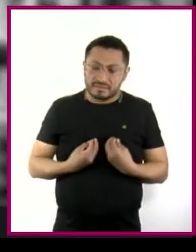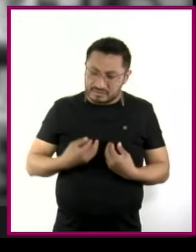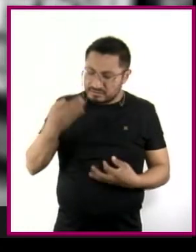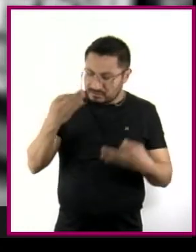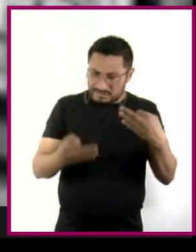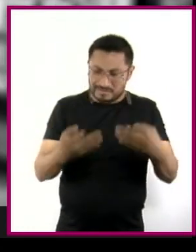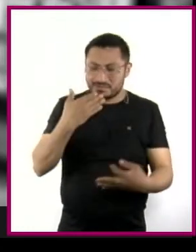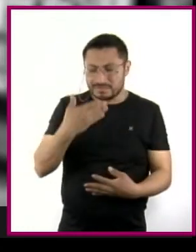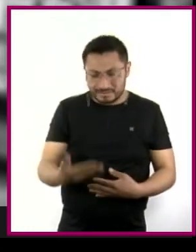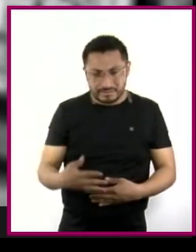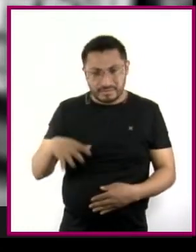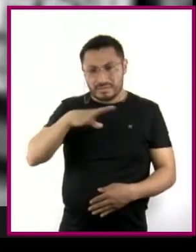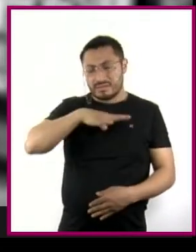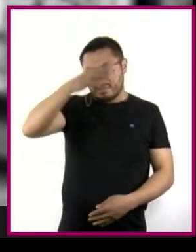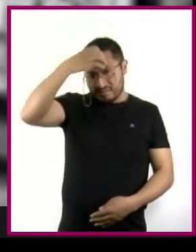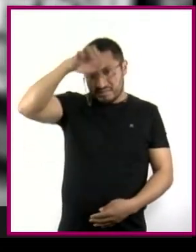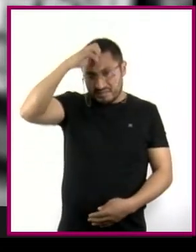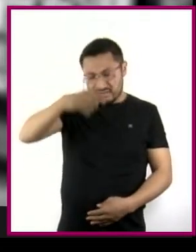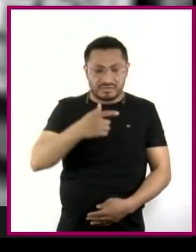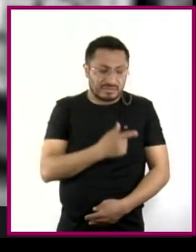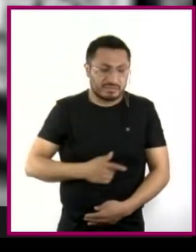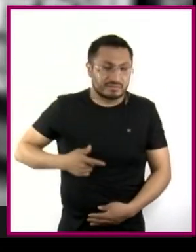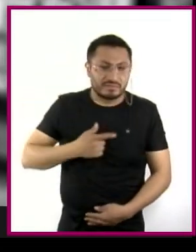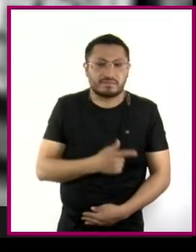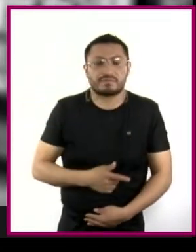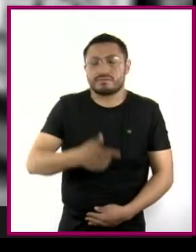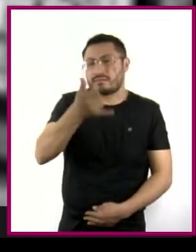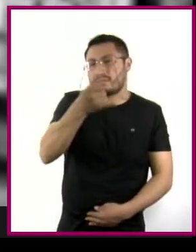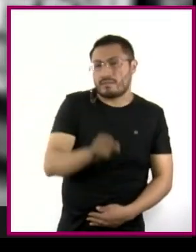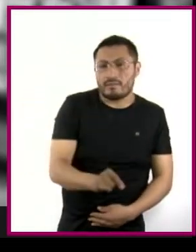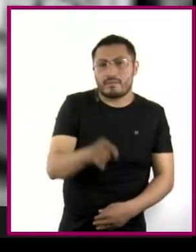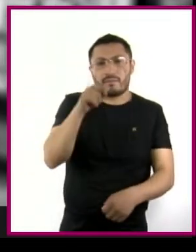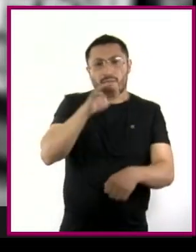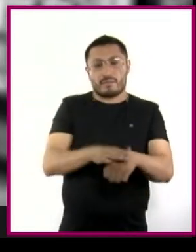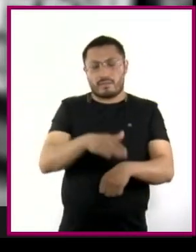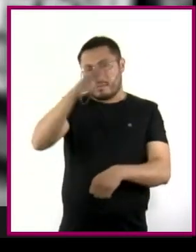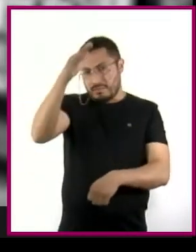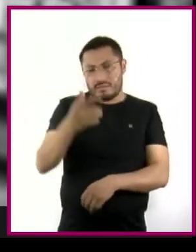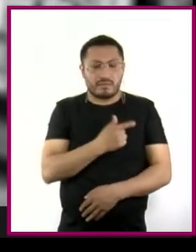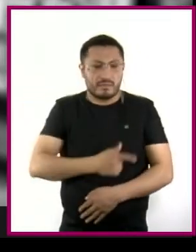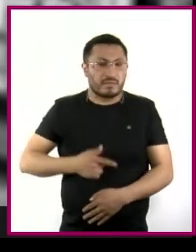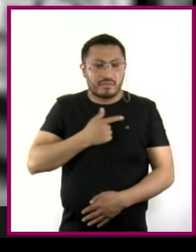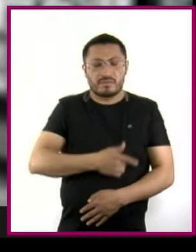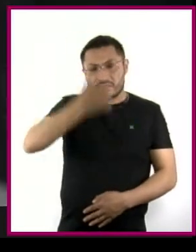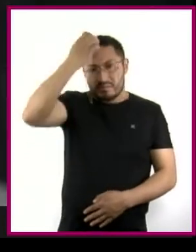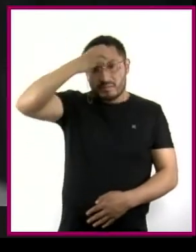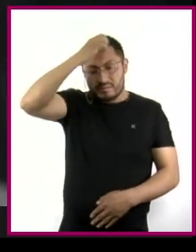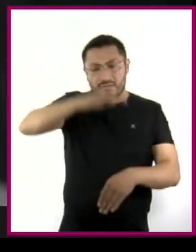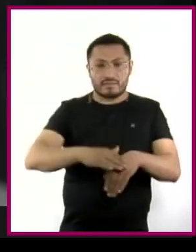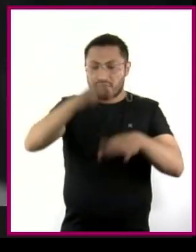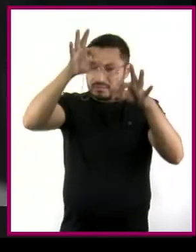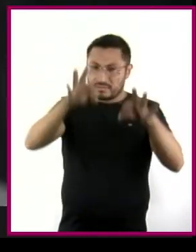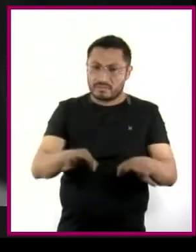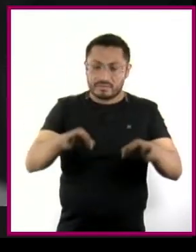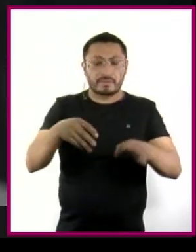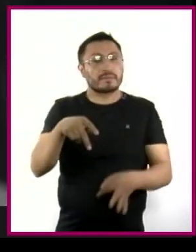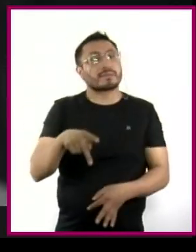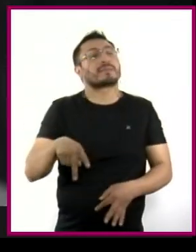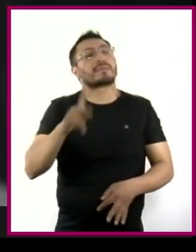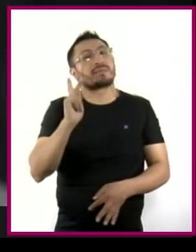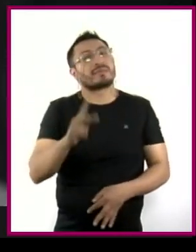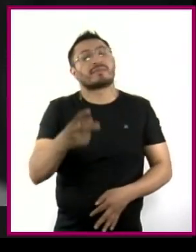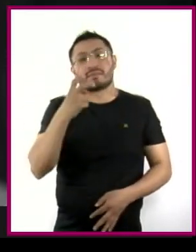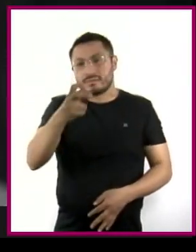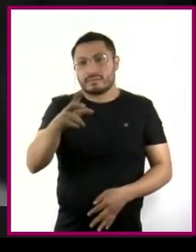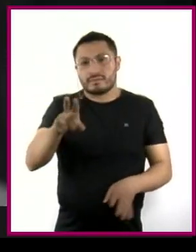que la experiencia que te brinda sea agradable. Así, entre más agradable sea una experiencia, más aceptable es. Sin embargo, eso